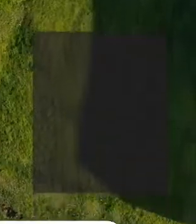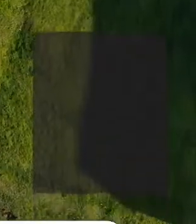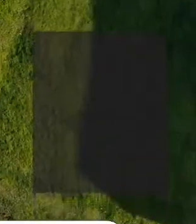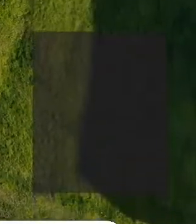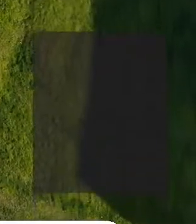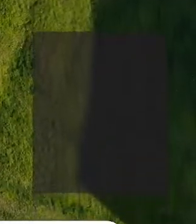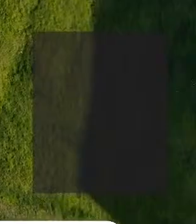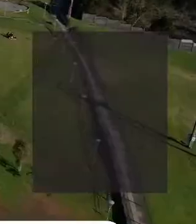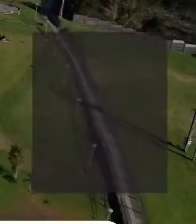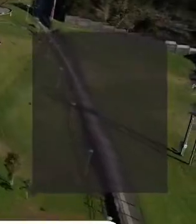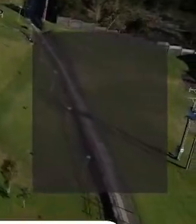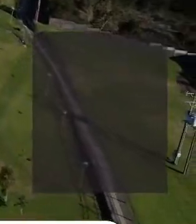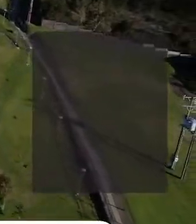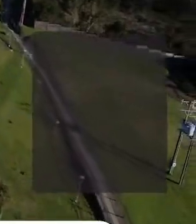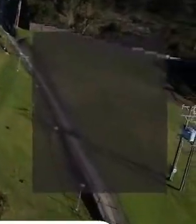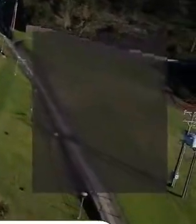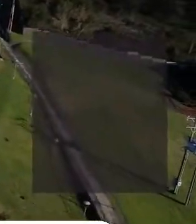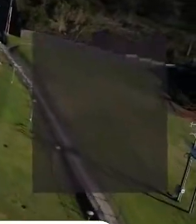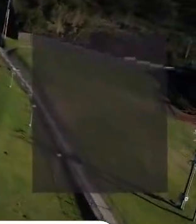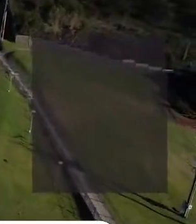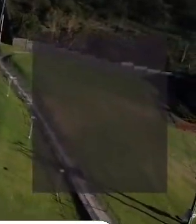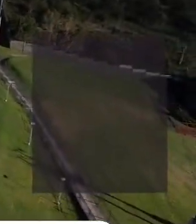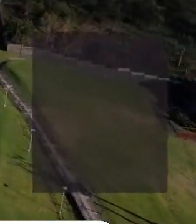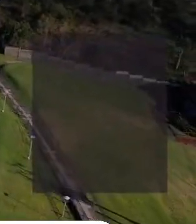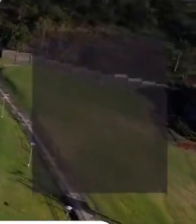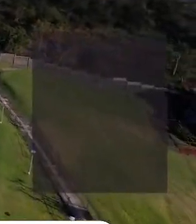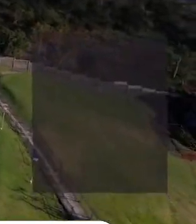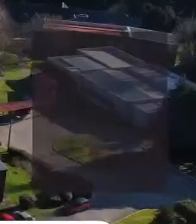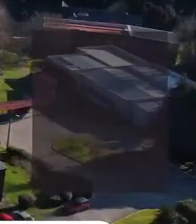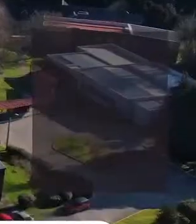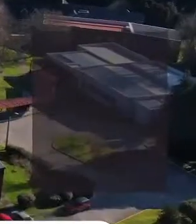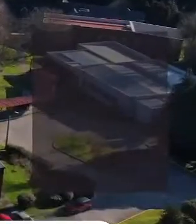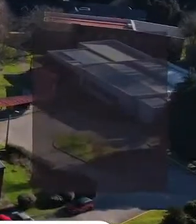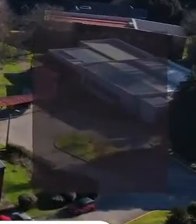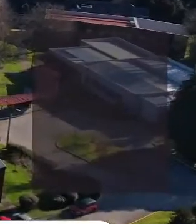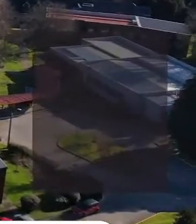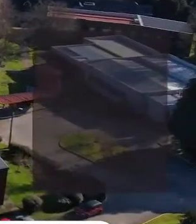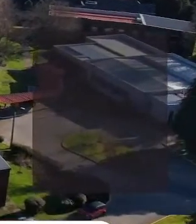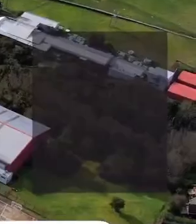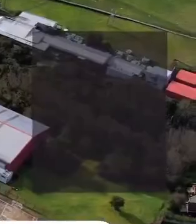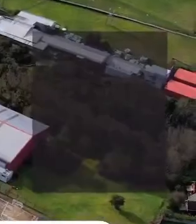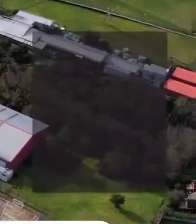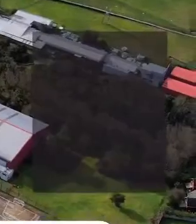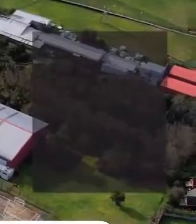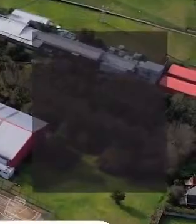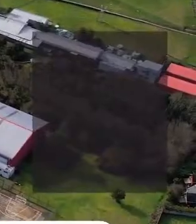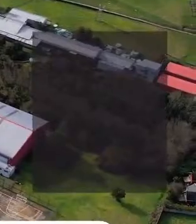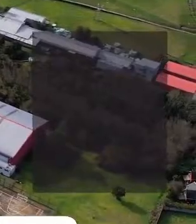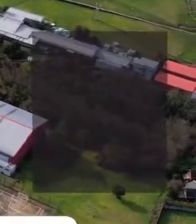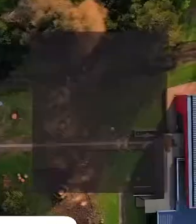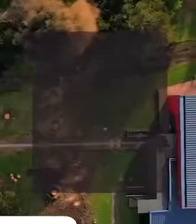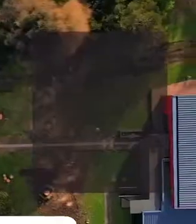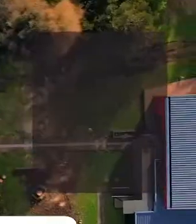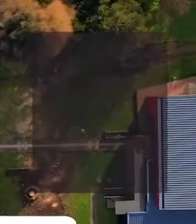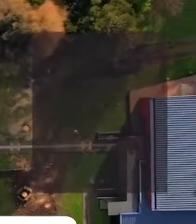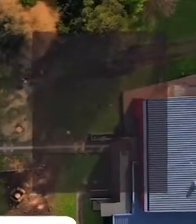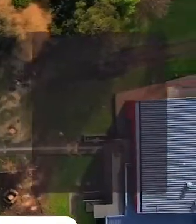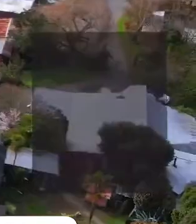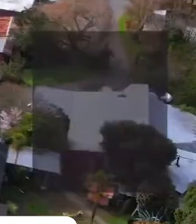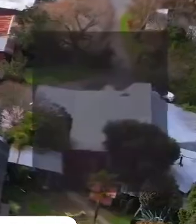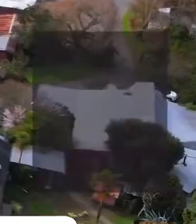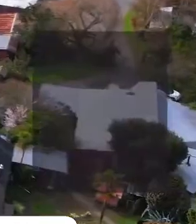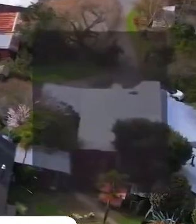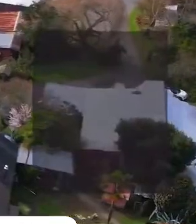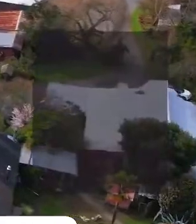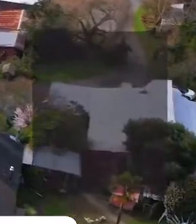construir un futuro brillante. Te ofrecemos un entorno único para aprender, crecer y explorar. Si buscas un